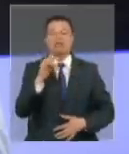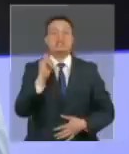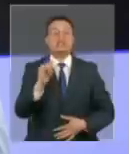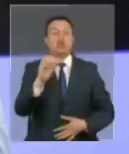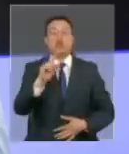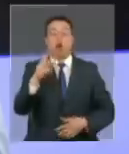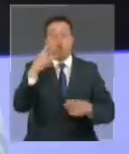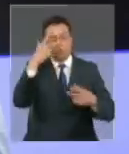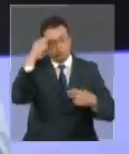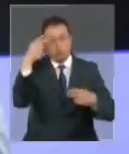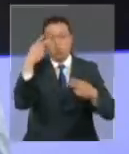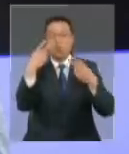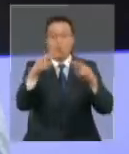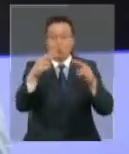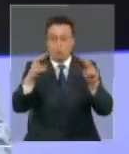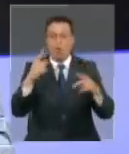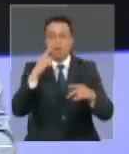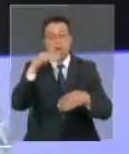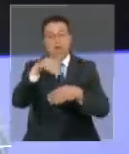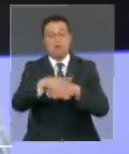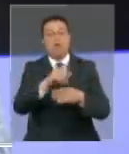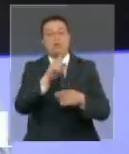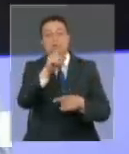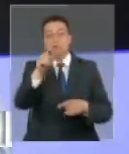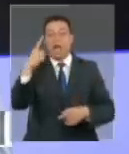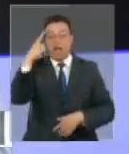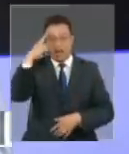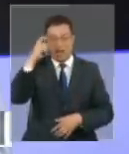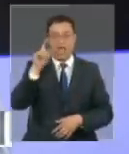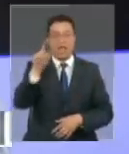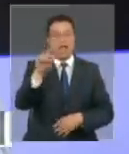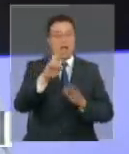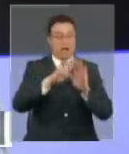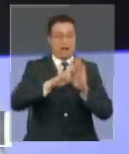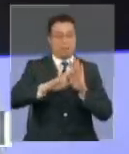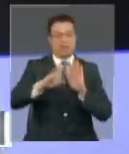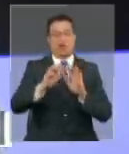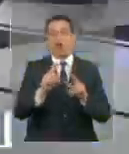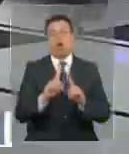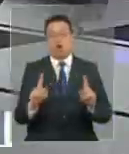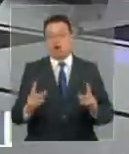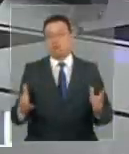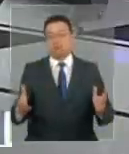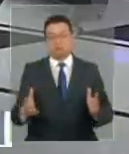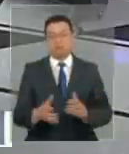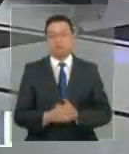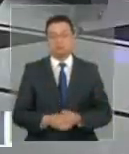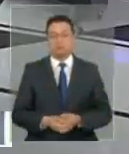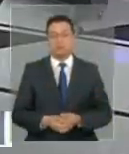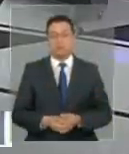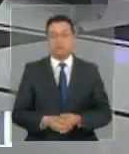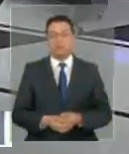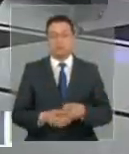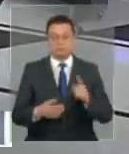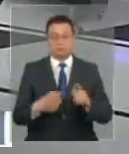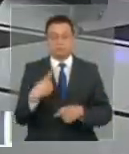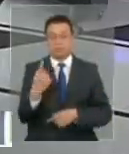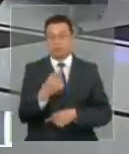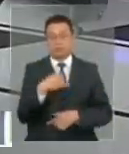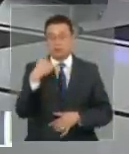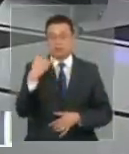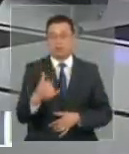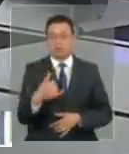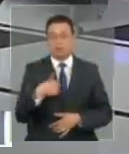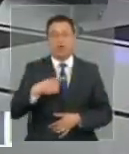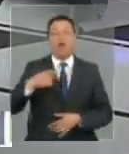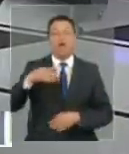votar y que elija sus autoridades en la medida que crea que los representan o no. Daniel. Nosotros siempre hemos sido partidarios